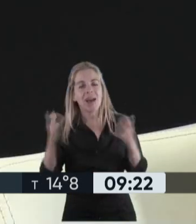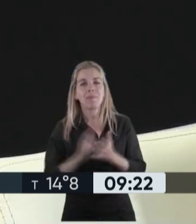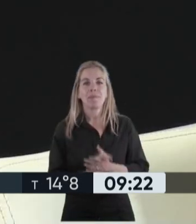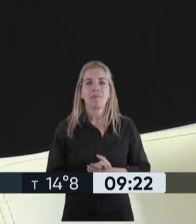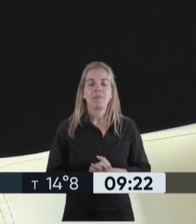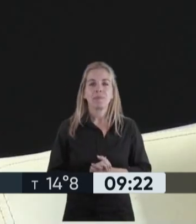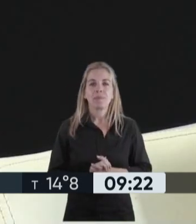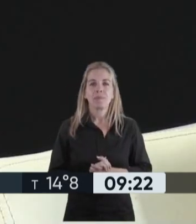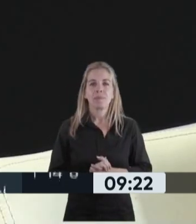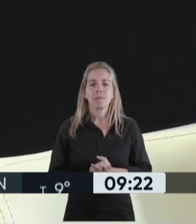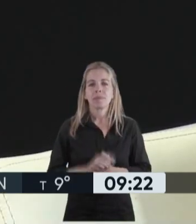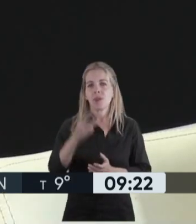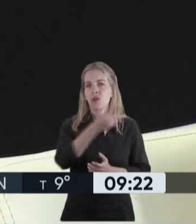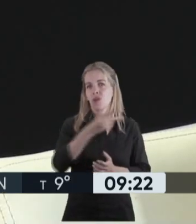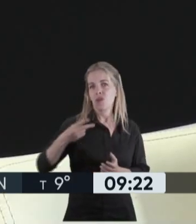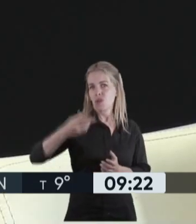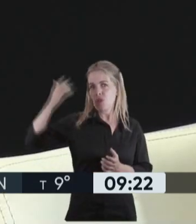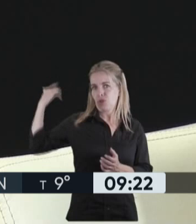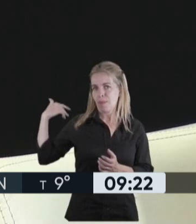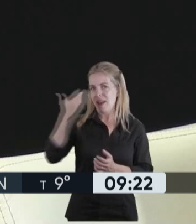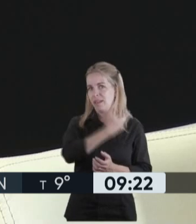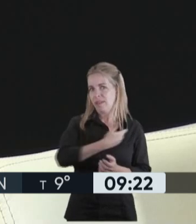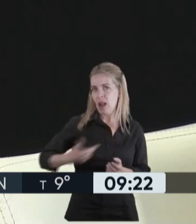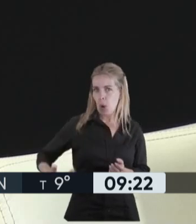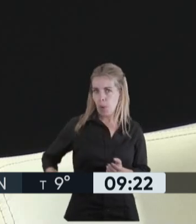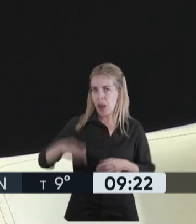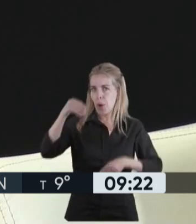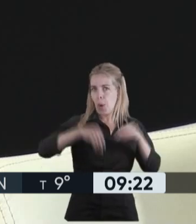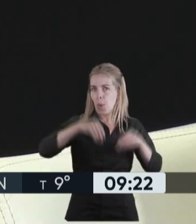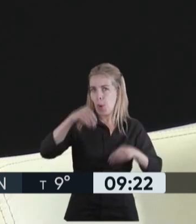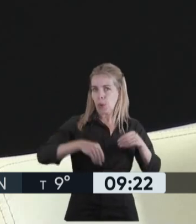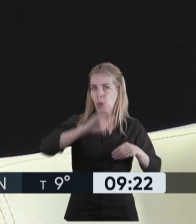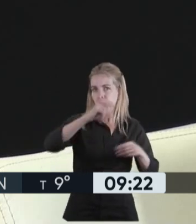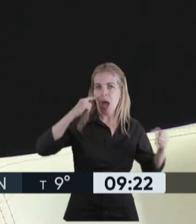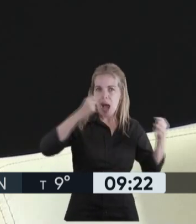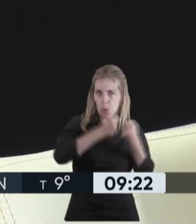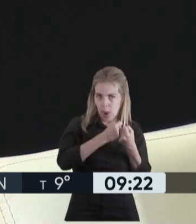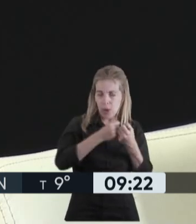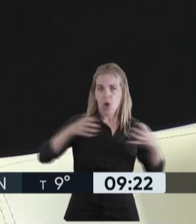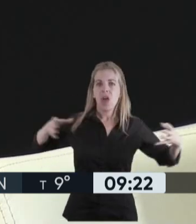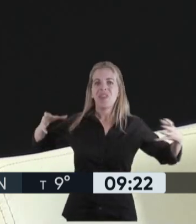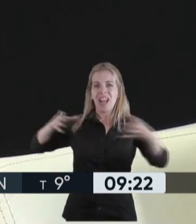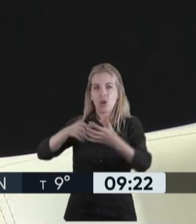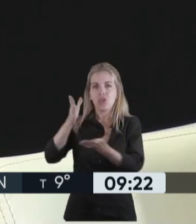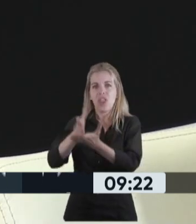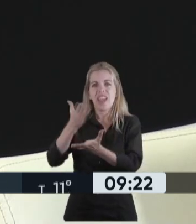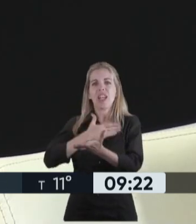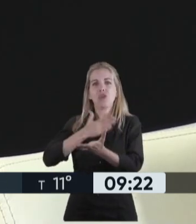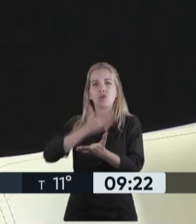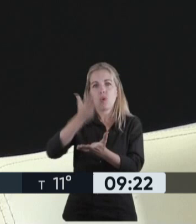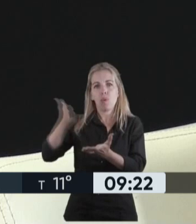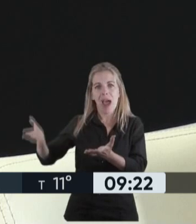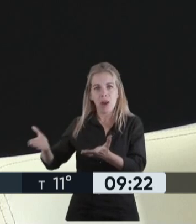Gabriela. Hace 2 semanas el gobierno votó por suspender a Rusia del Consejo Permanente por los Derechos Humanos en la